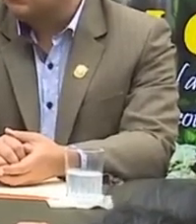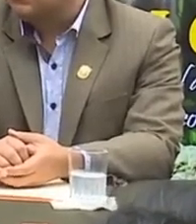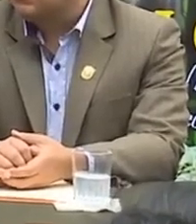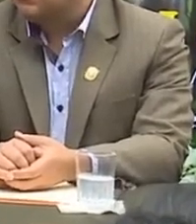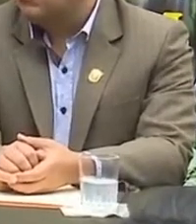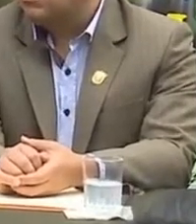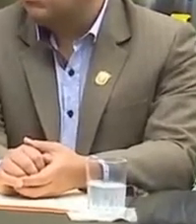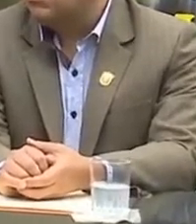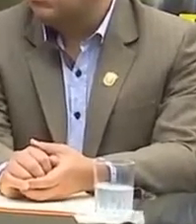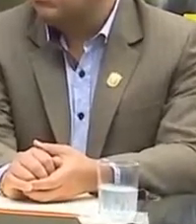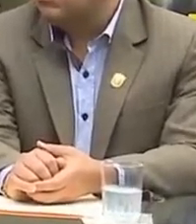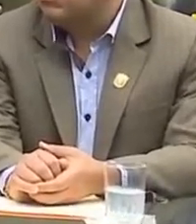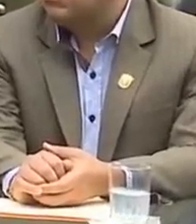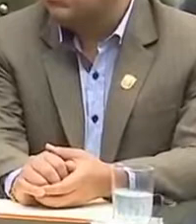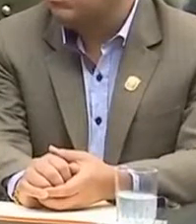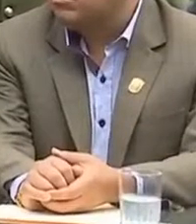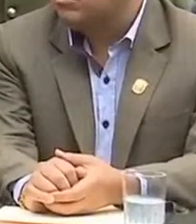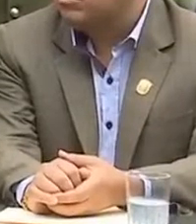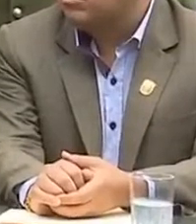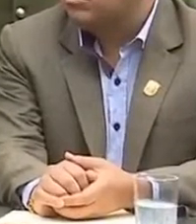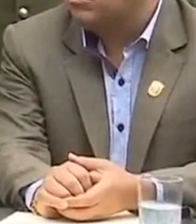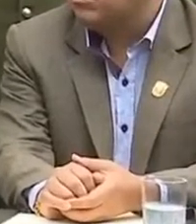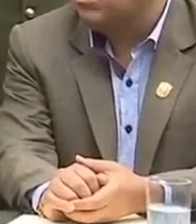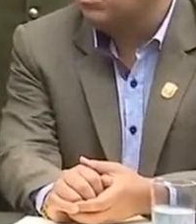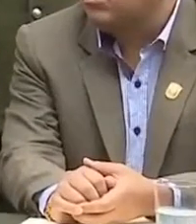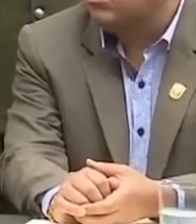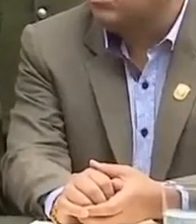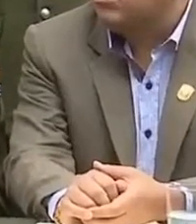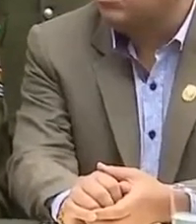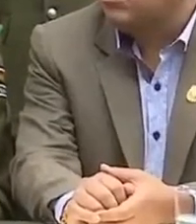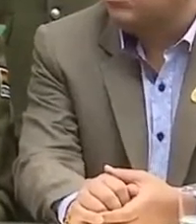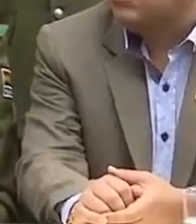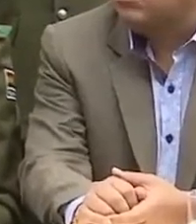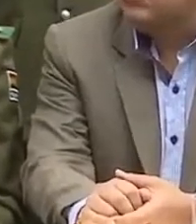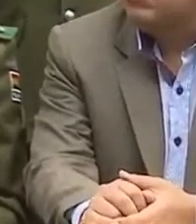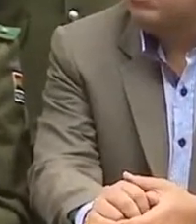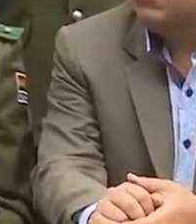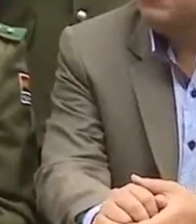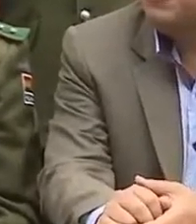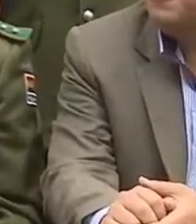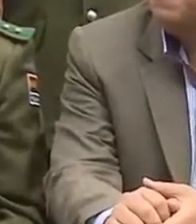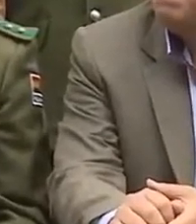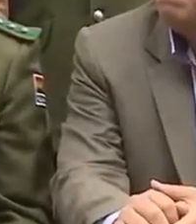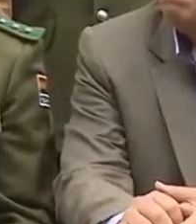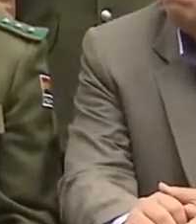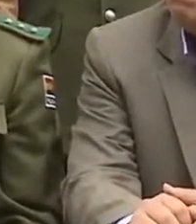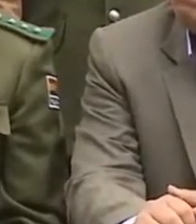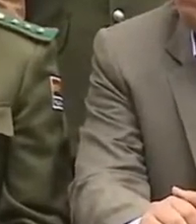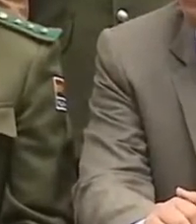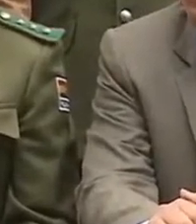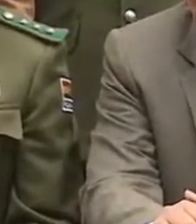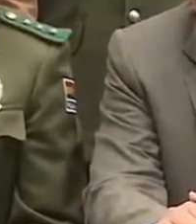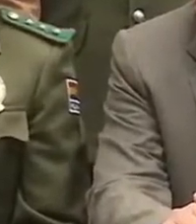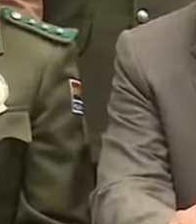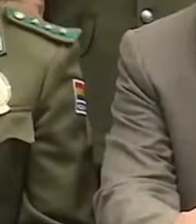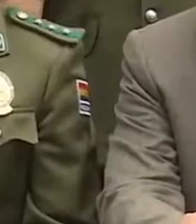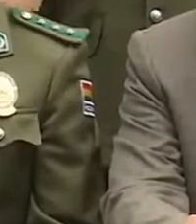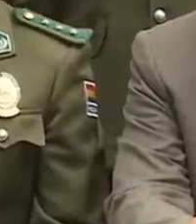Arturo Murillo, está dando un informe acerca del operativo que realizó esta institución, donde se